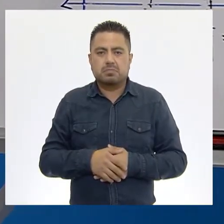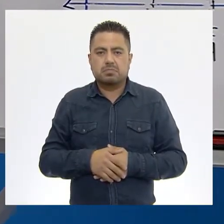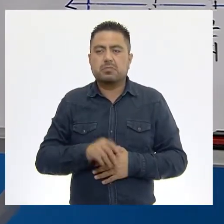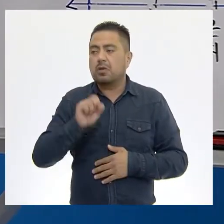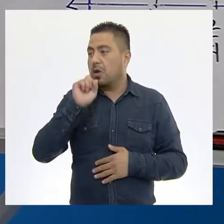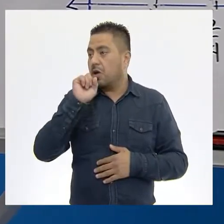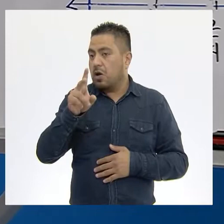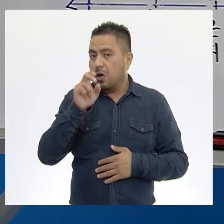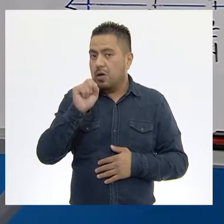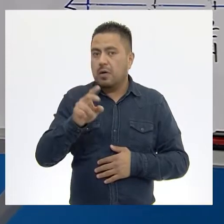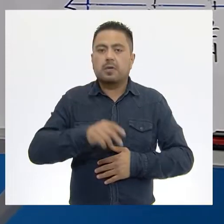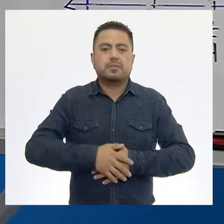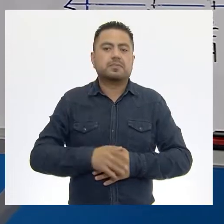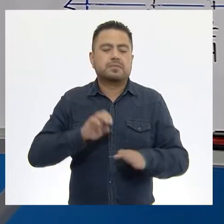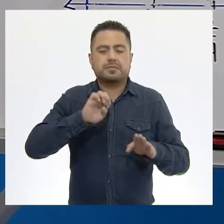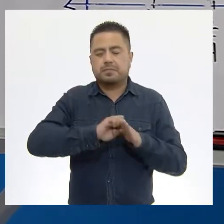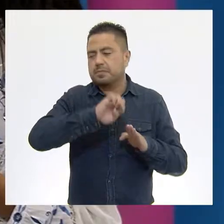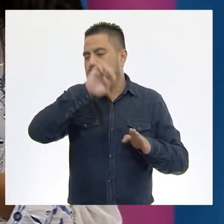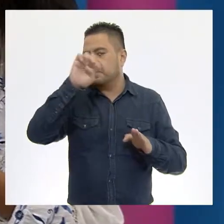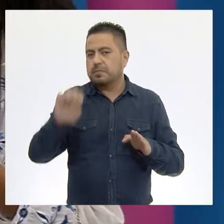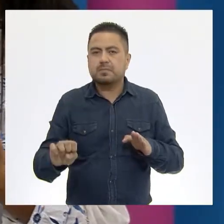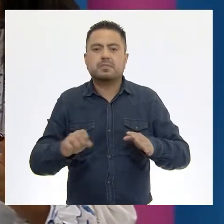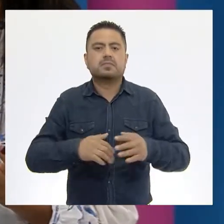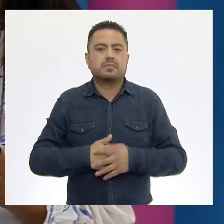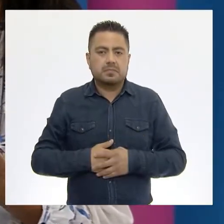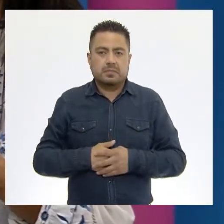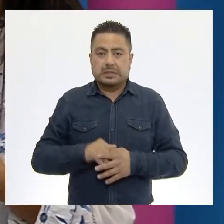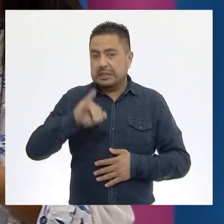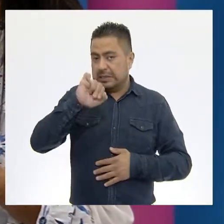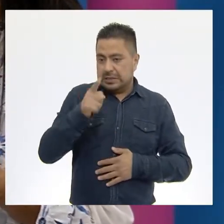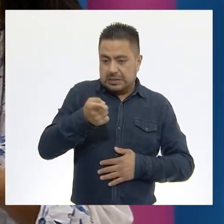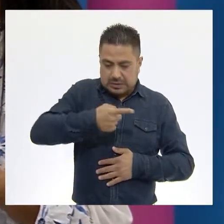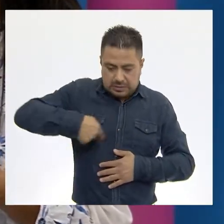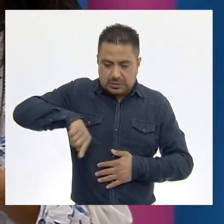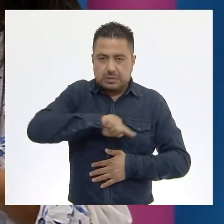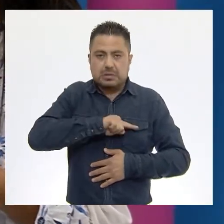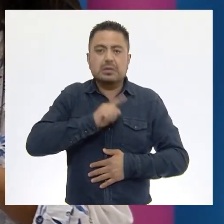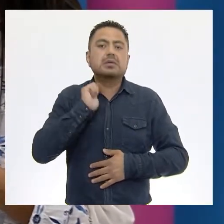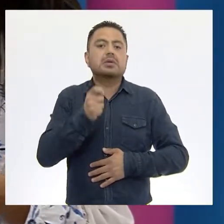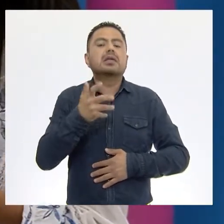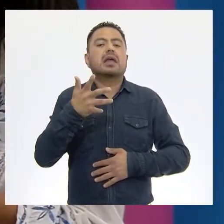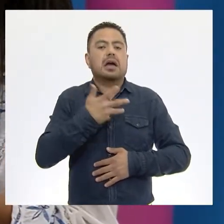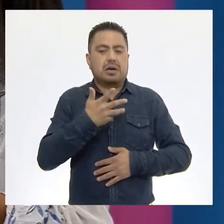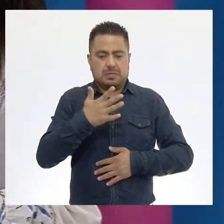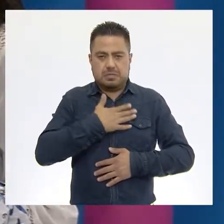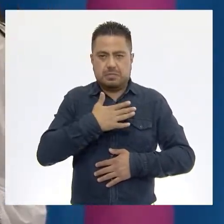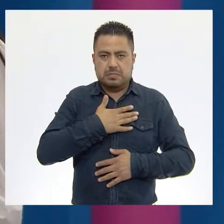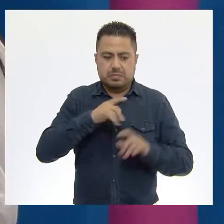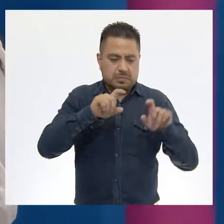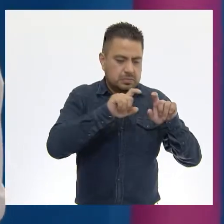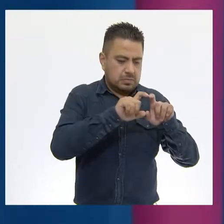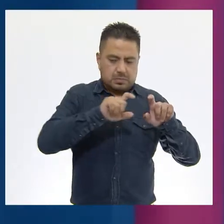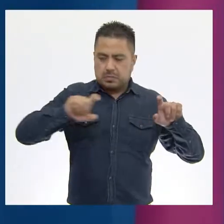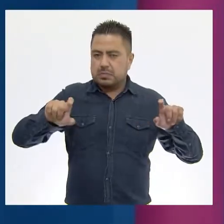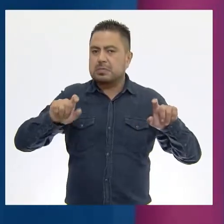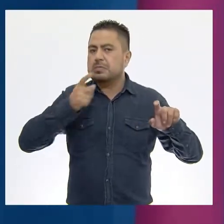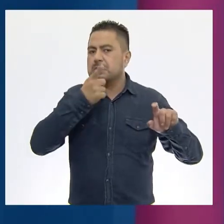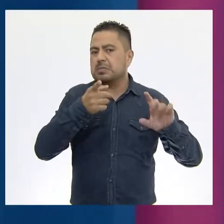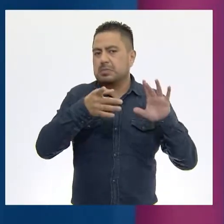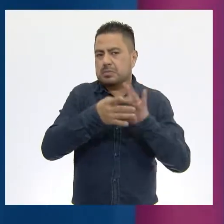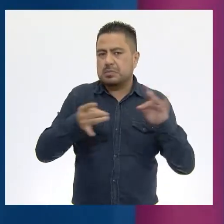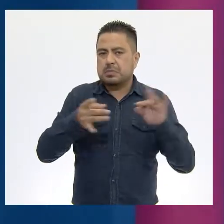Ok. Por ejemplo, si nosotros tenemos en nuestra recta,